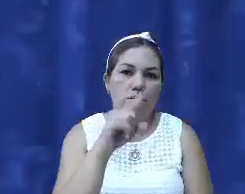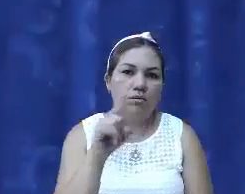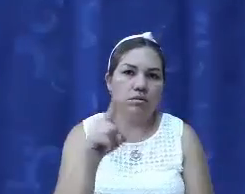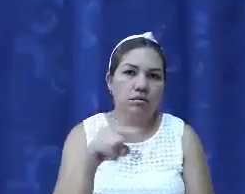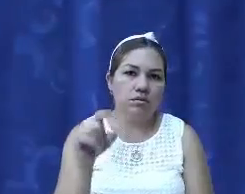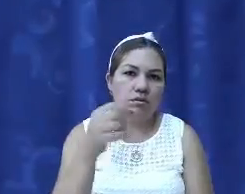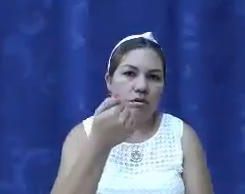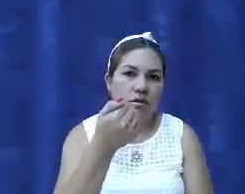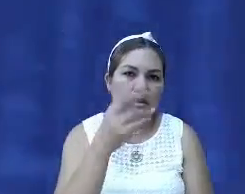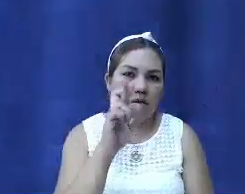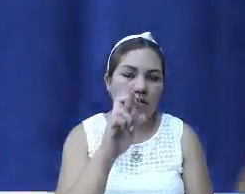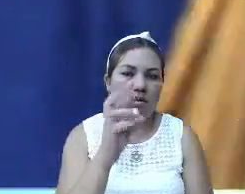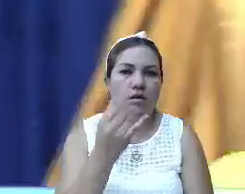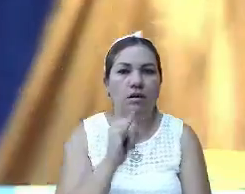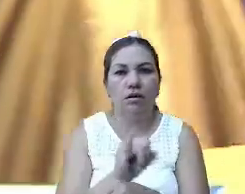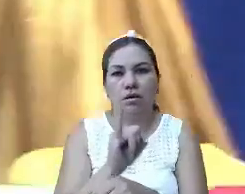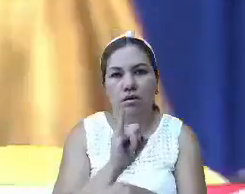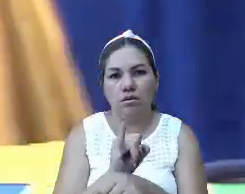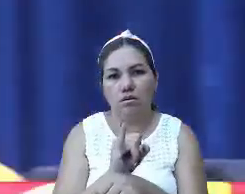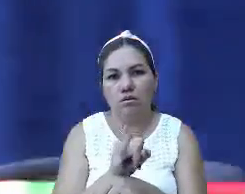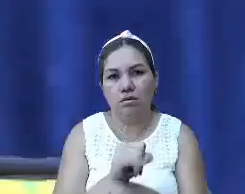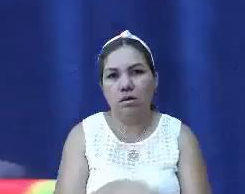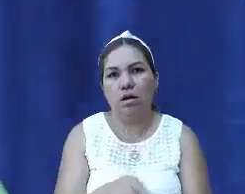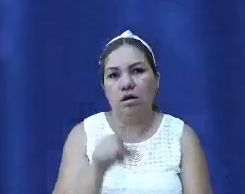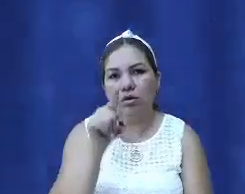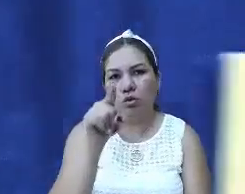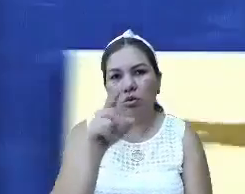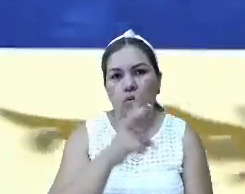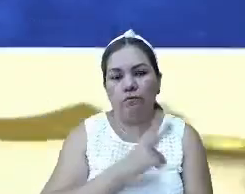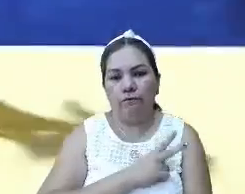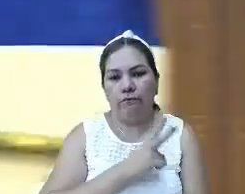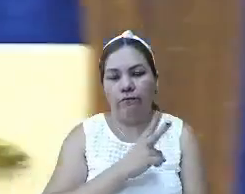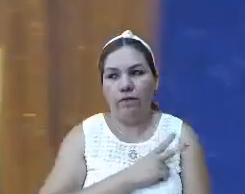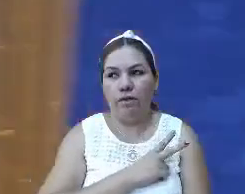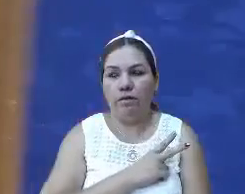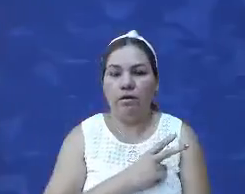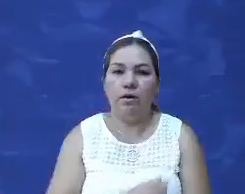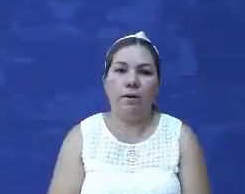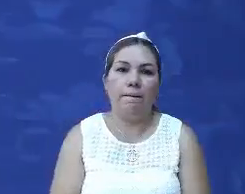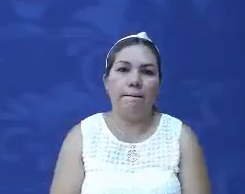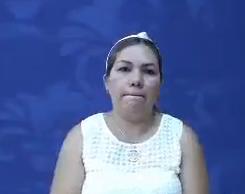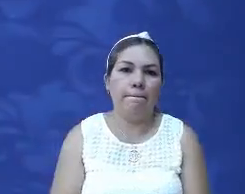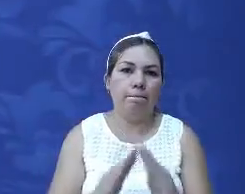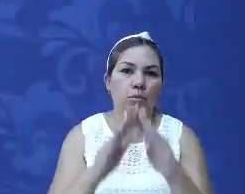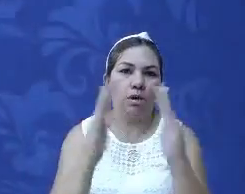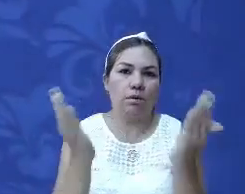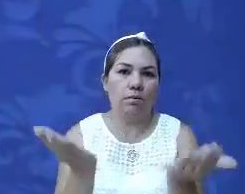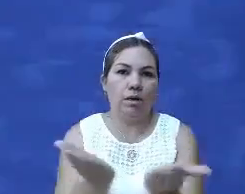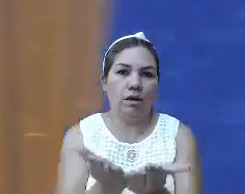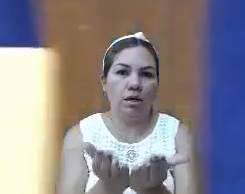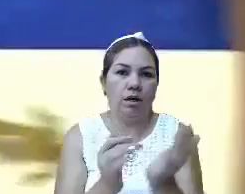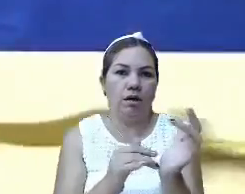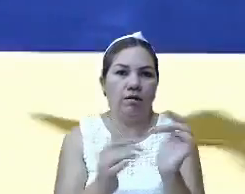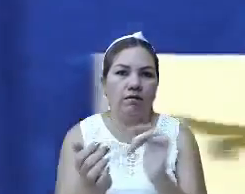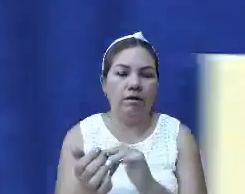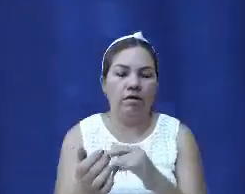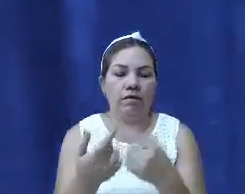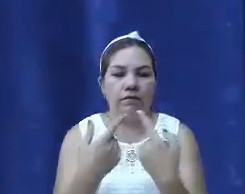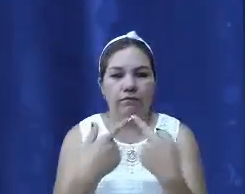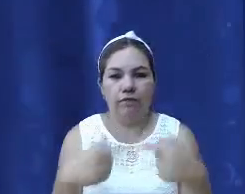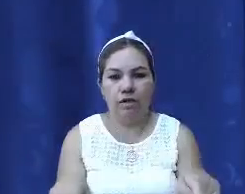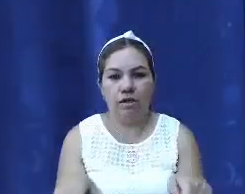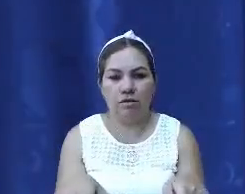hacia tu vida misma. No hay problema de eso, porque la palabra puede utilizarse en multiforme manera. Pero ahora atiendan